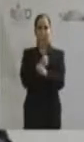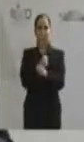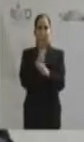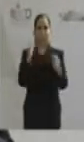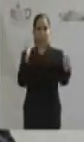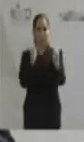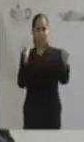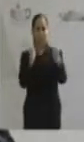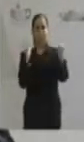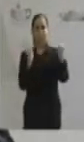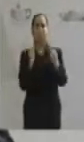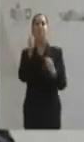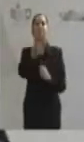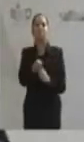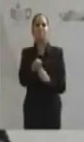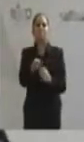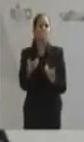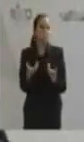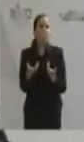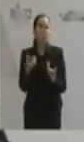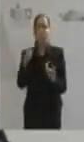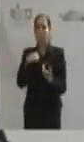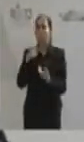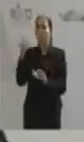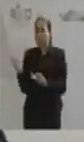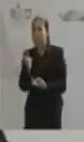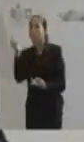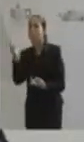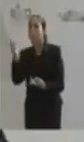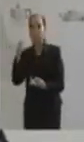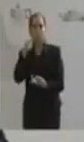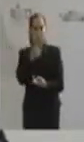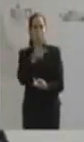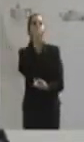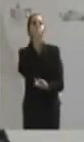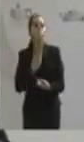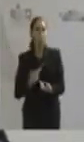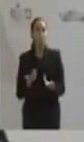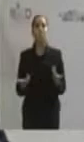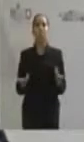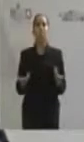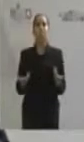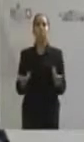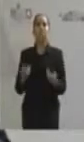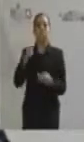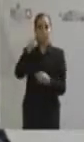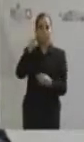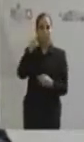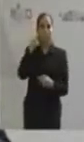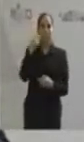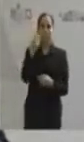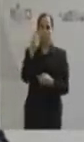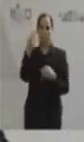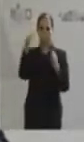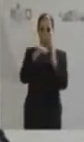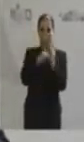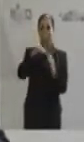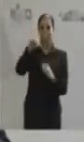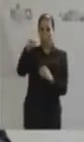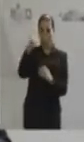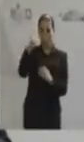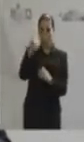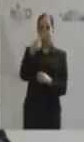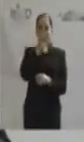En el 2011, en enero llegaste a la Secretaría de Gobierno y en junio se hizo un